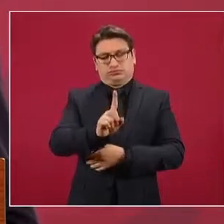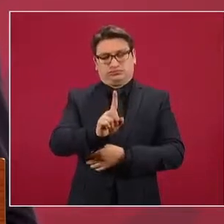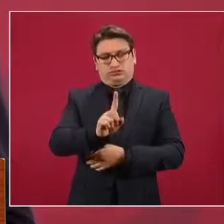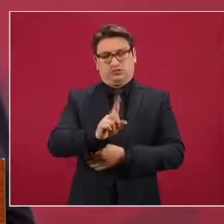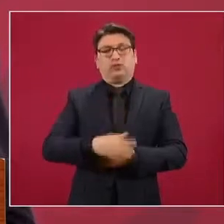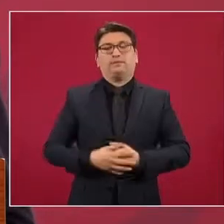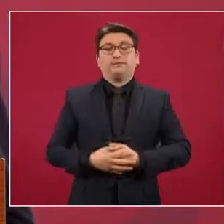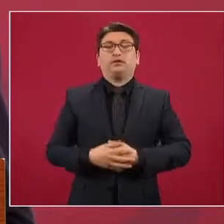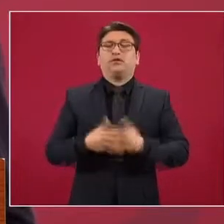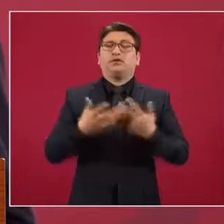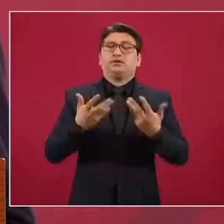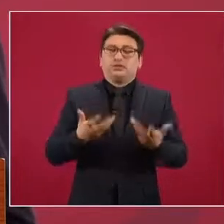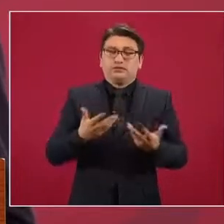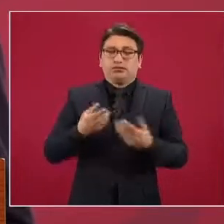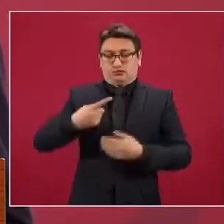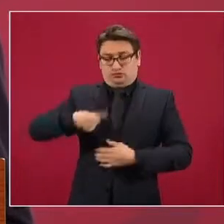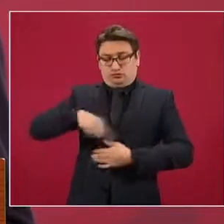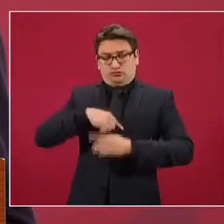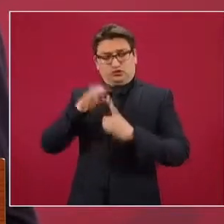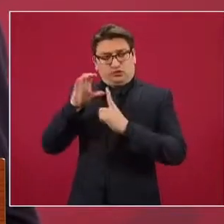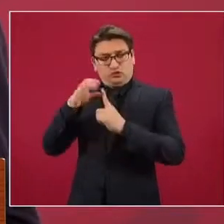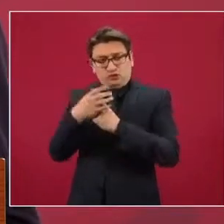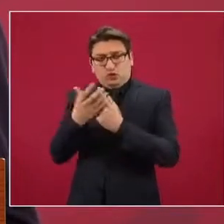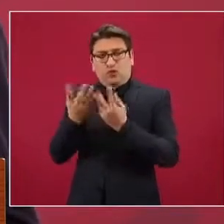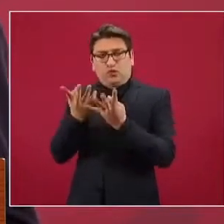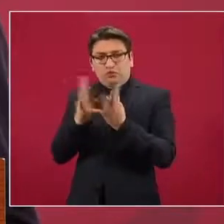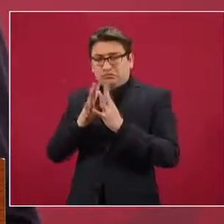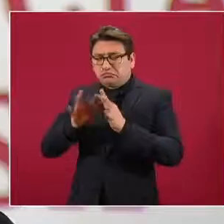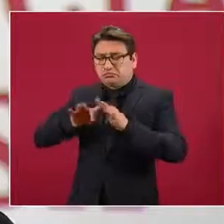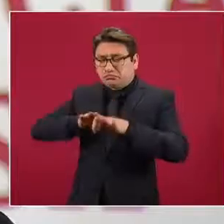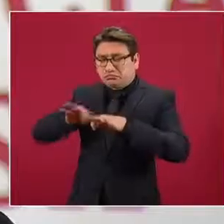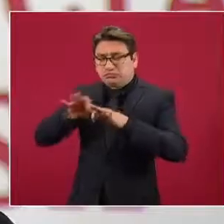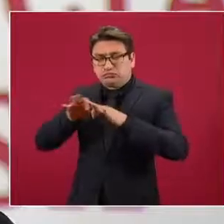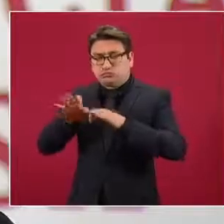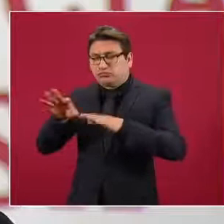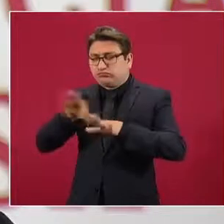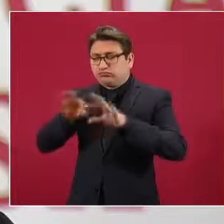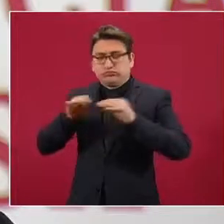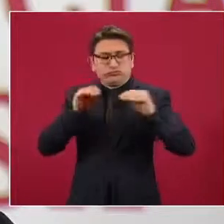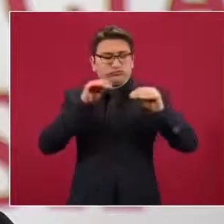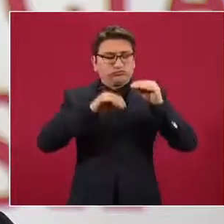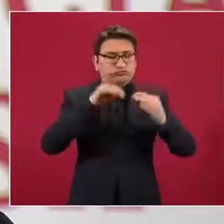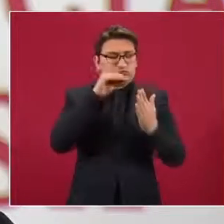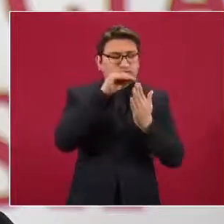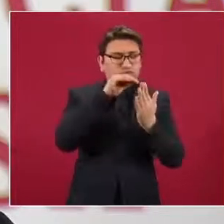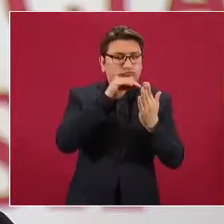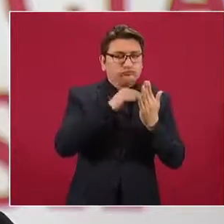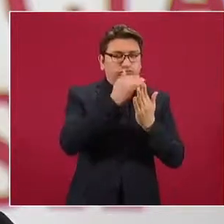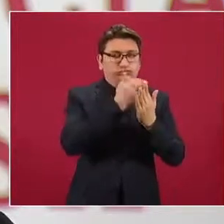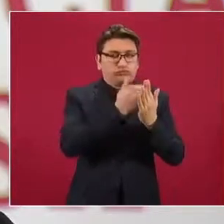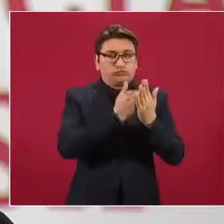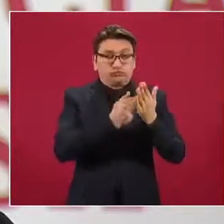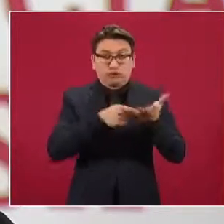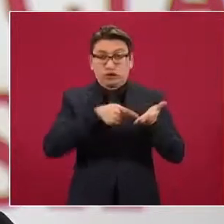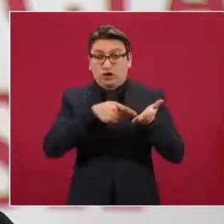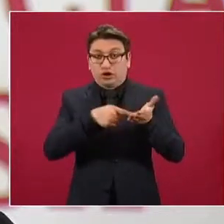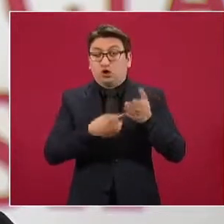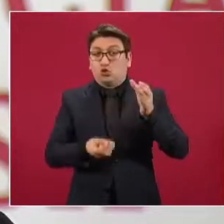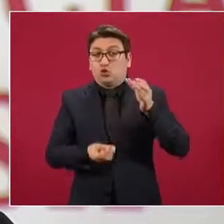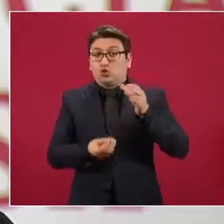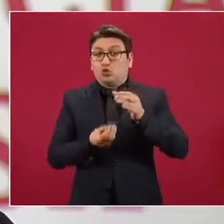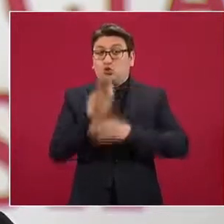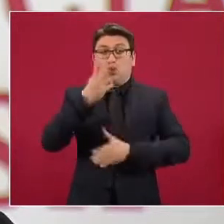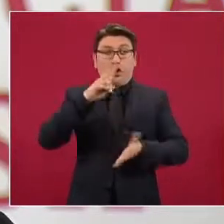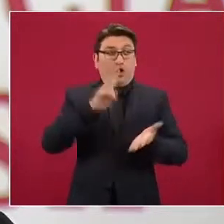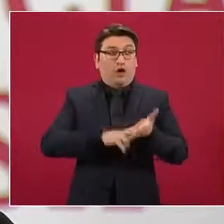Lo que hizo nuestra comisión no fue crear una serie de nuevos valores para